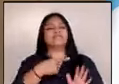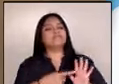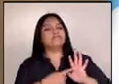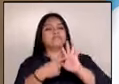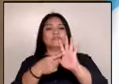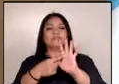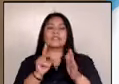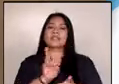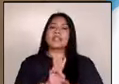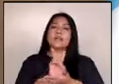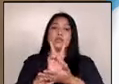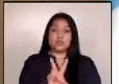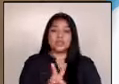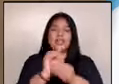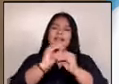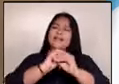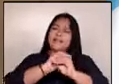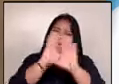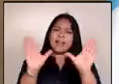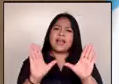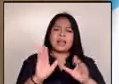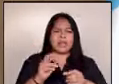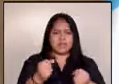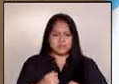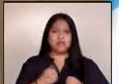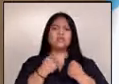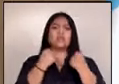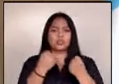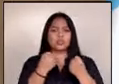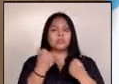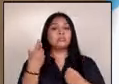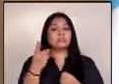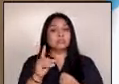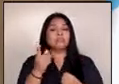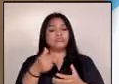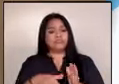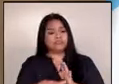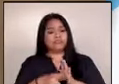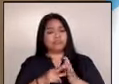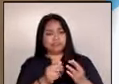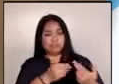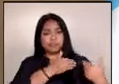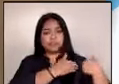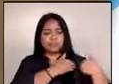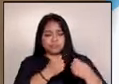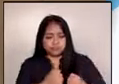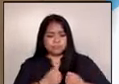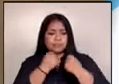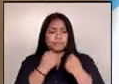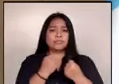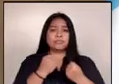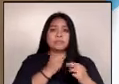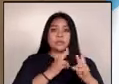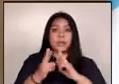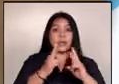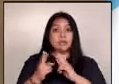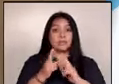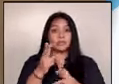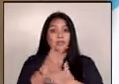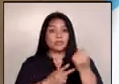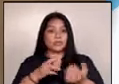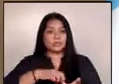una voluntad Clara y firme de reforzar nuestras relaciones bilaterales Estableciendo un